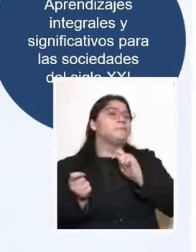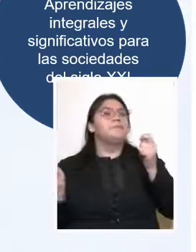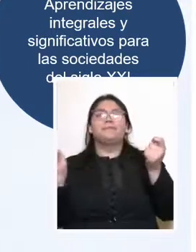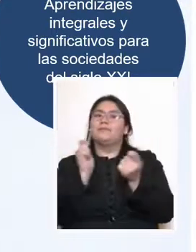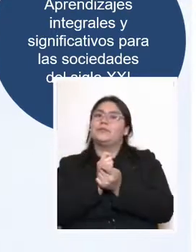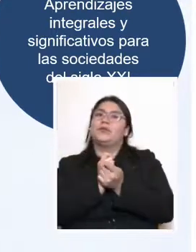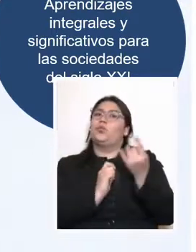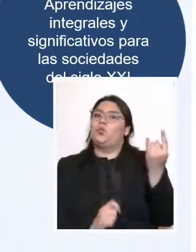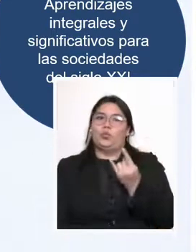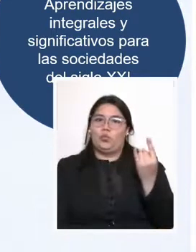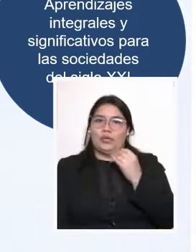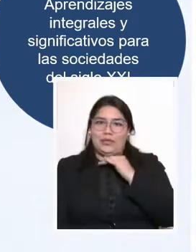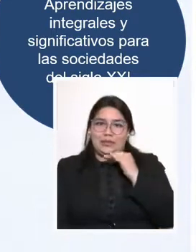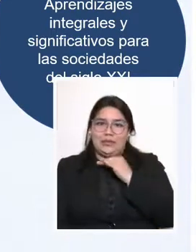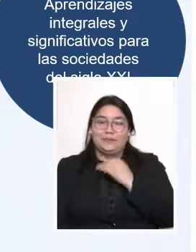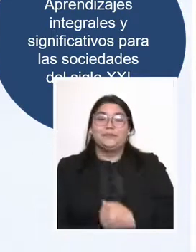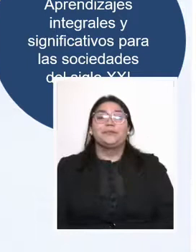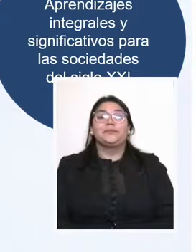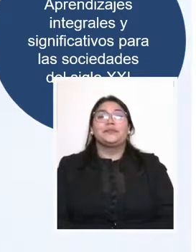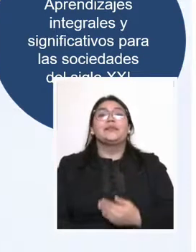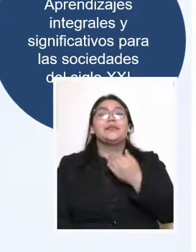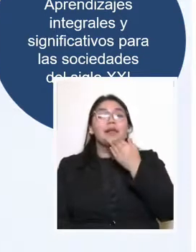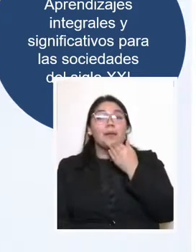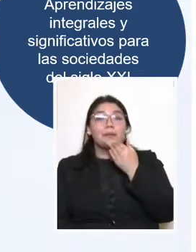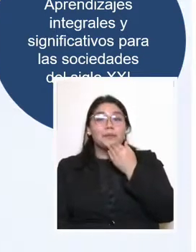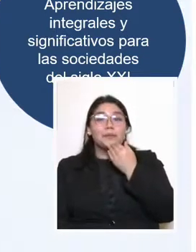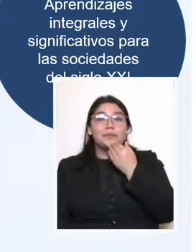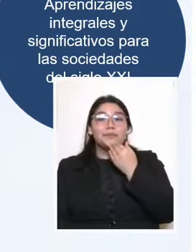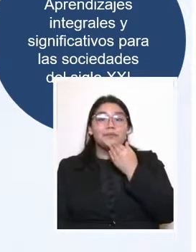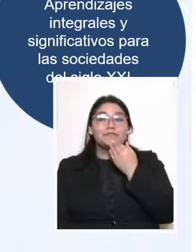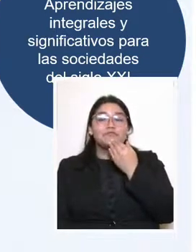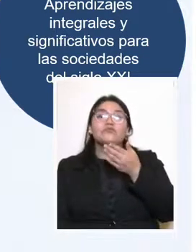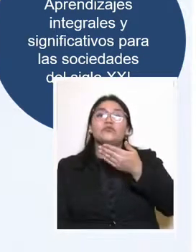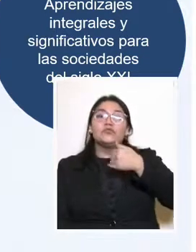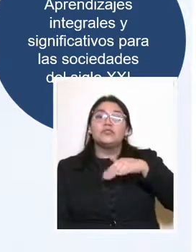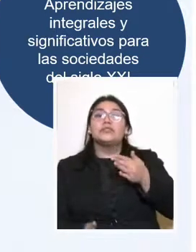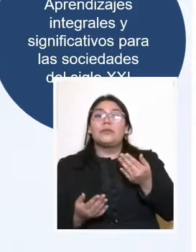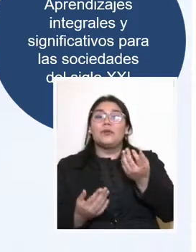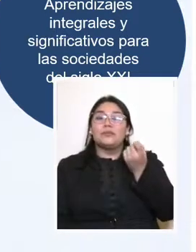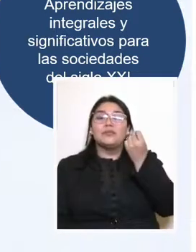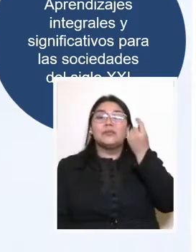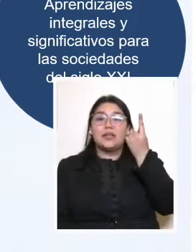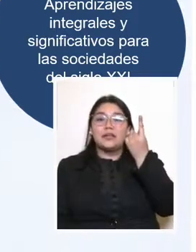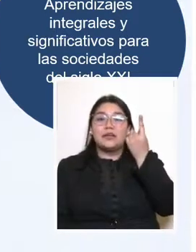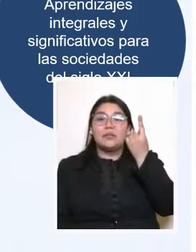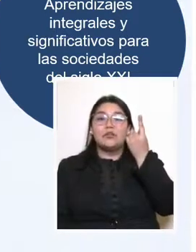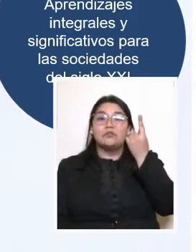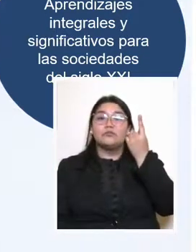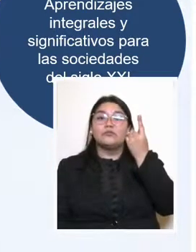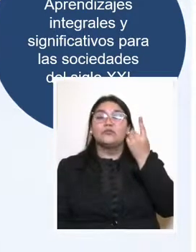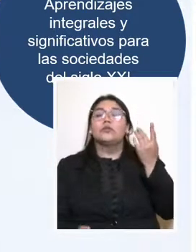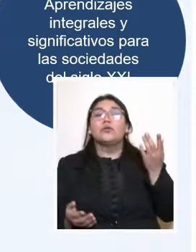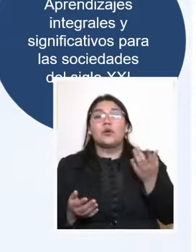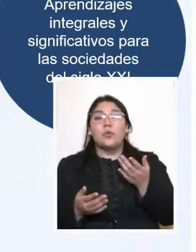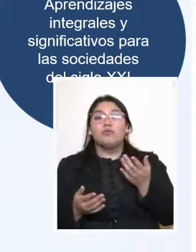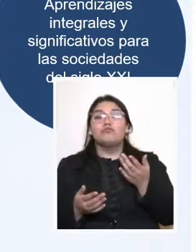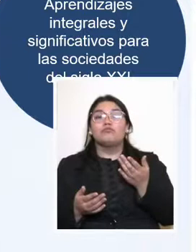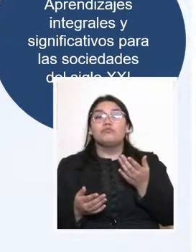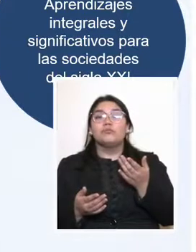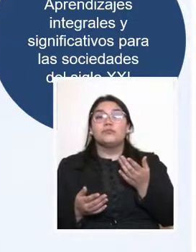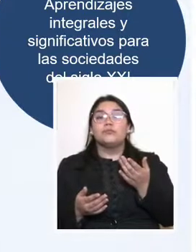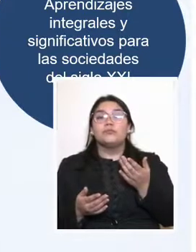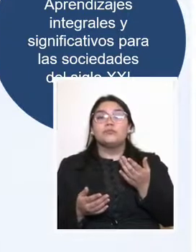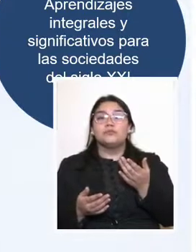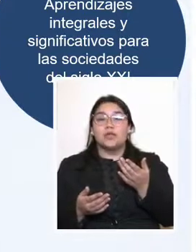Es también importante comprender cómo avanzamos efectivamente en una posibilidad, ¿no es cierto?, que